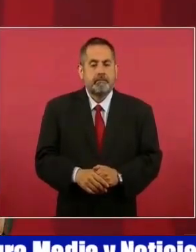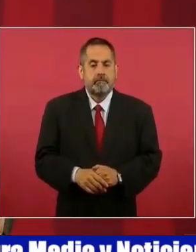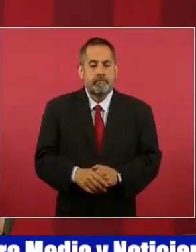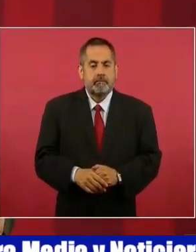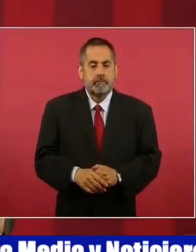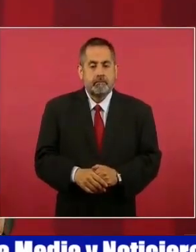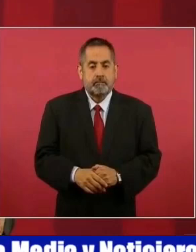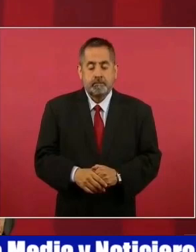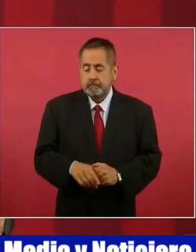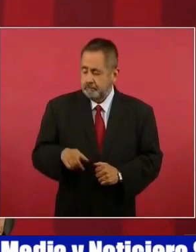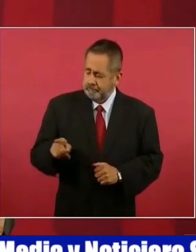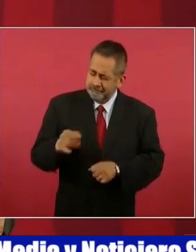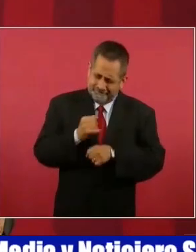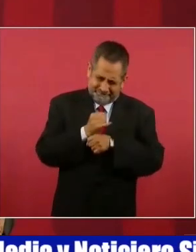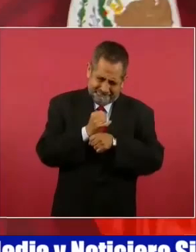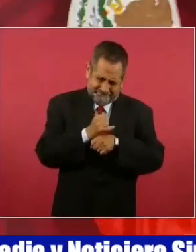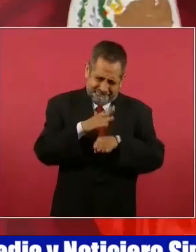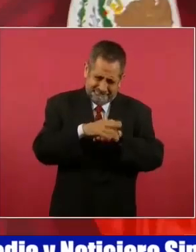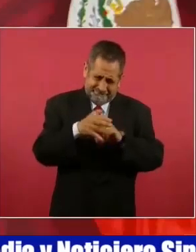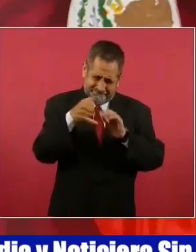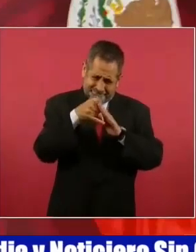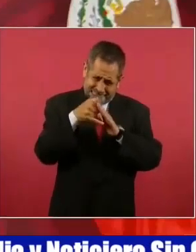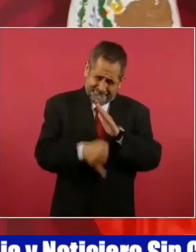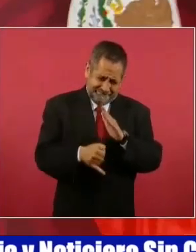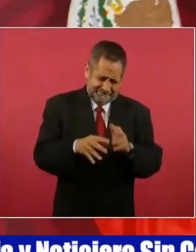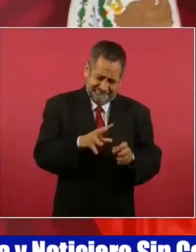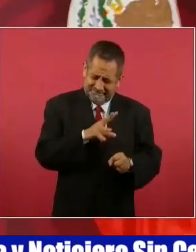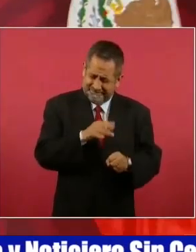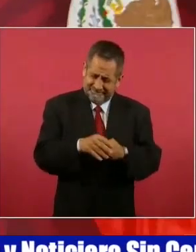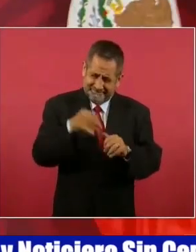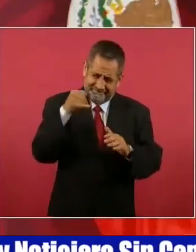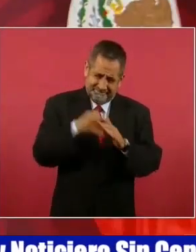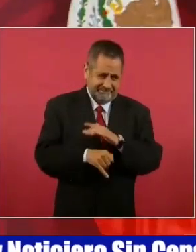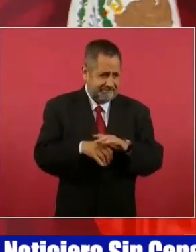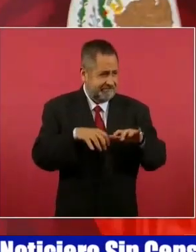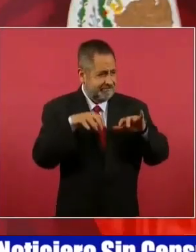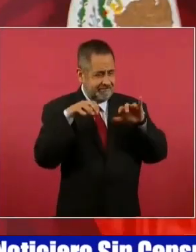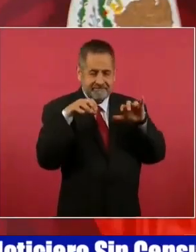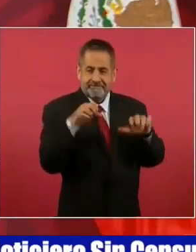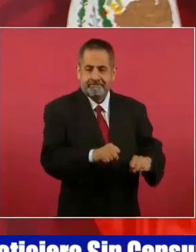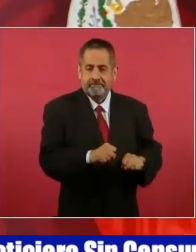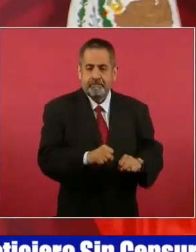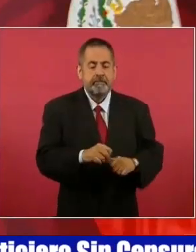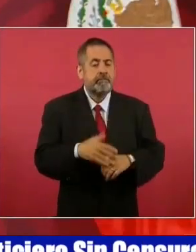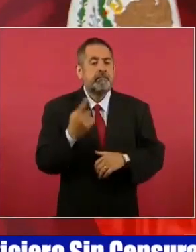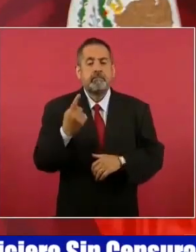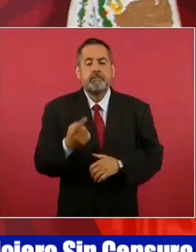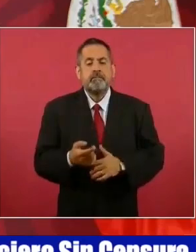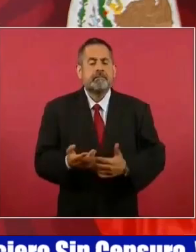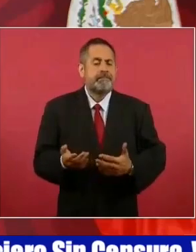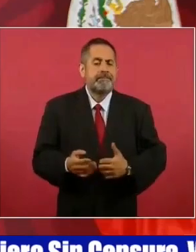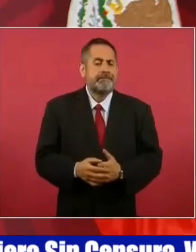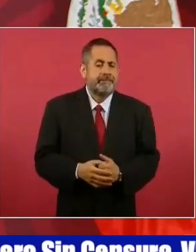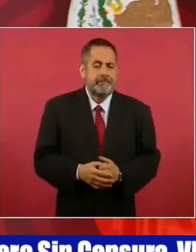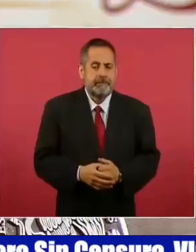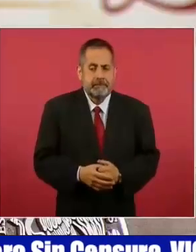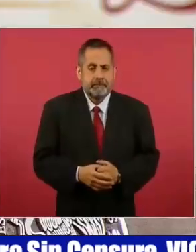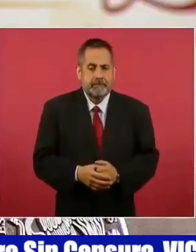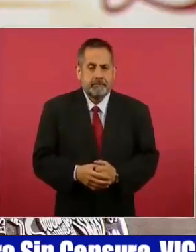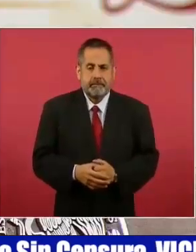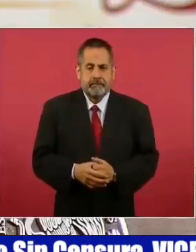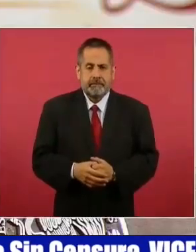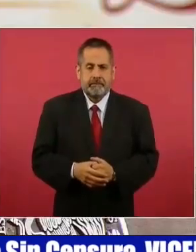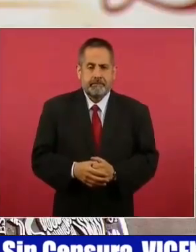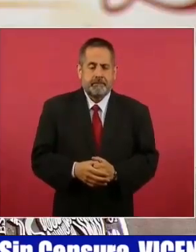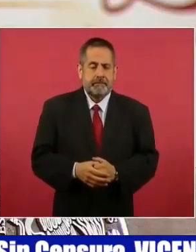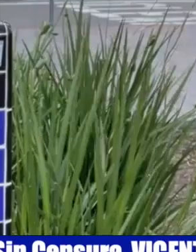sus opiniones sobre Saldívar, sobre Gertz Manero. Bueno, no necesariamente la opinión,